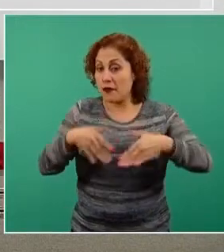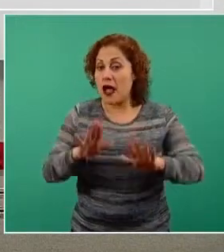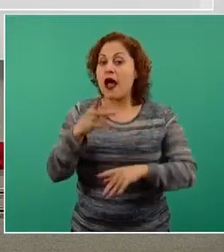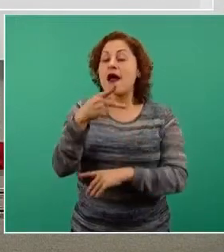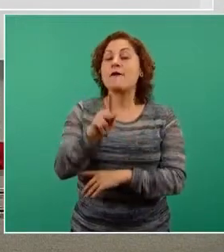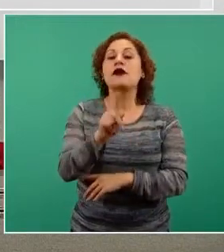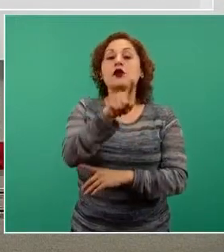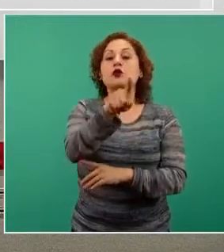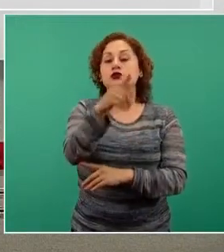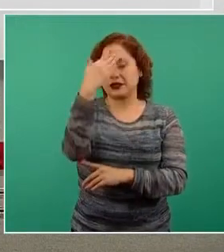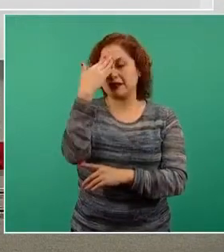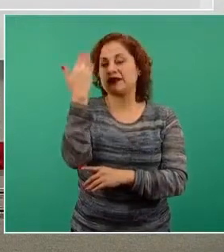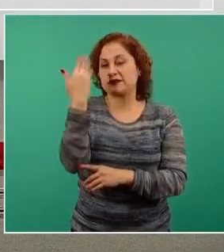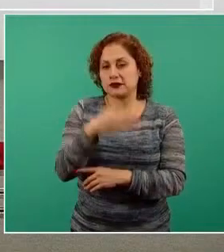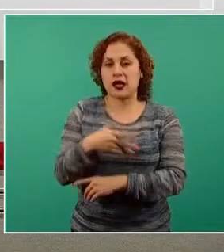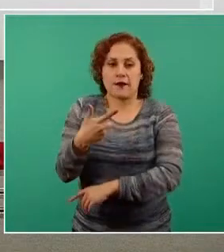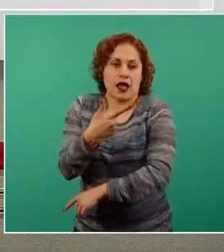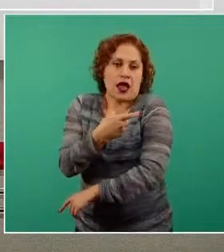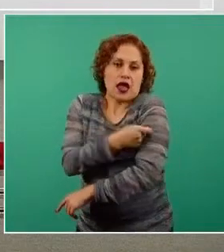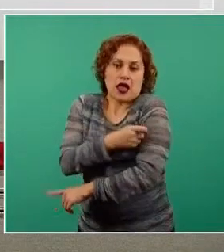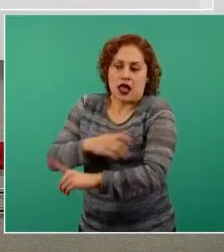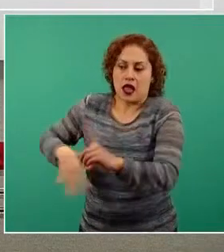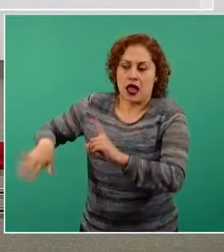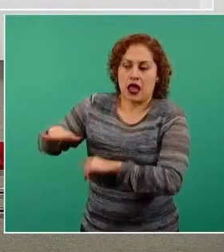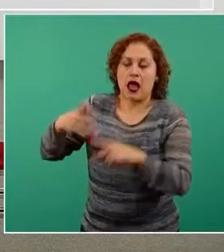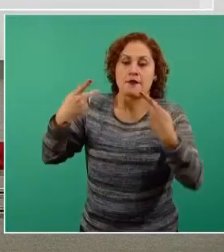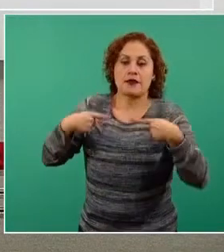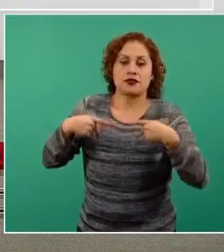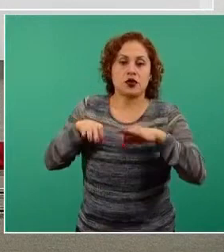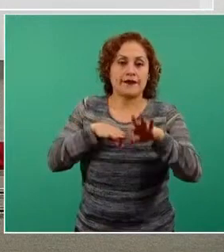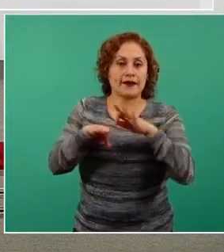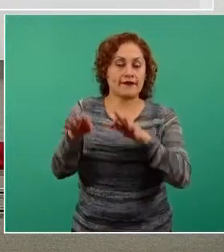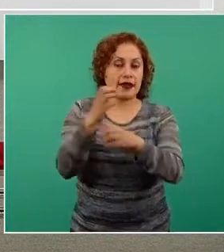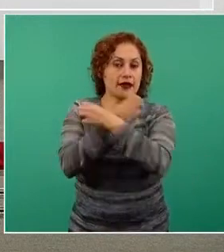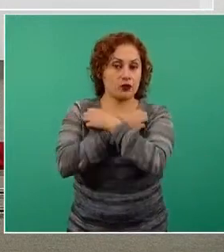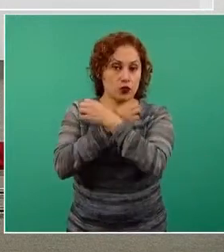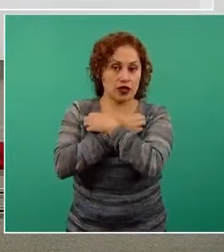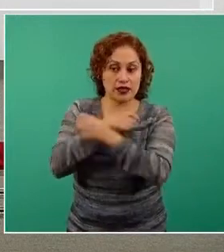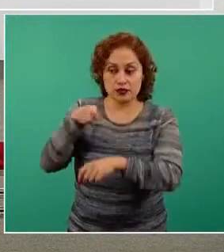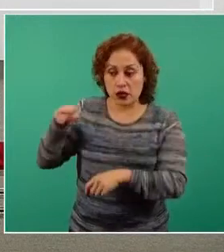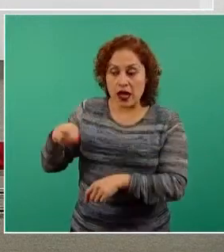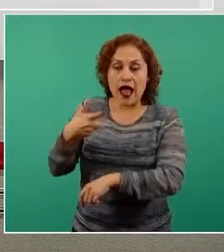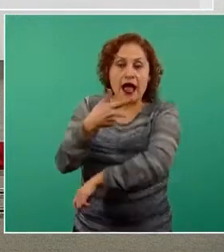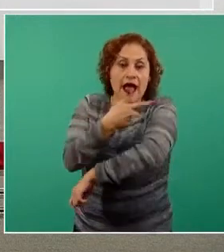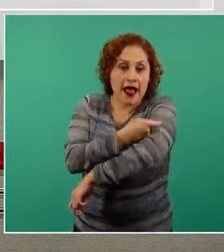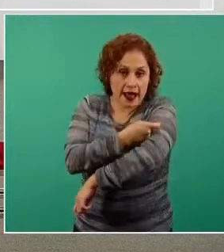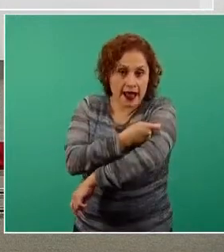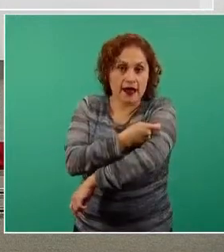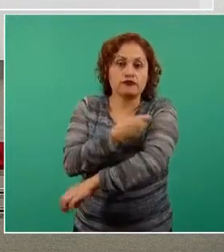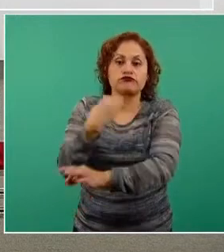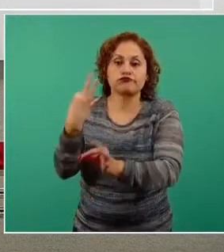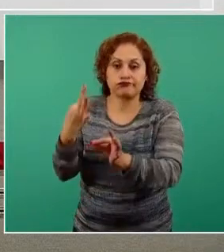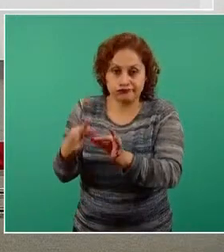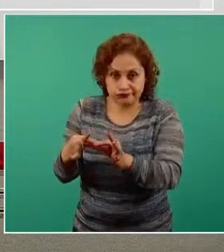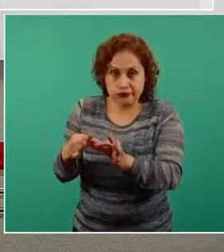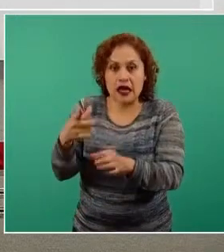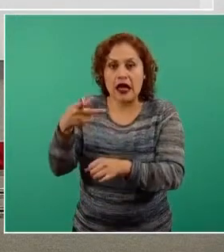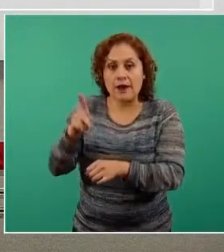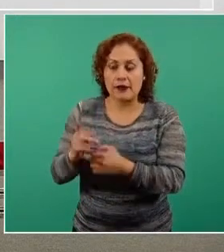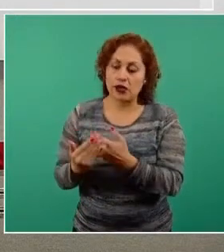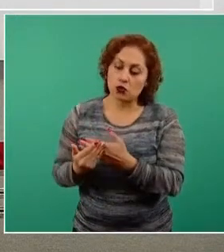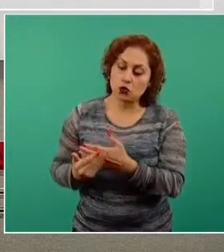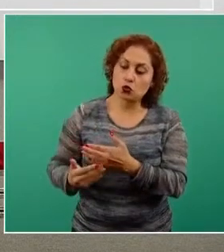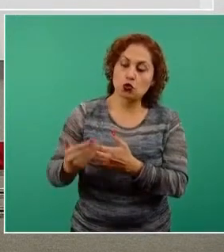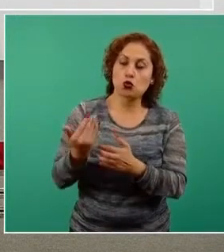la inmunidad de los trabajadores de la educación vacunados se tenga ya la eficacia esperada,